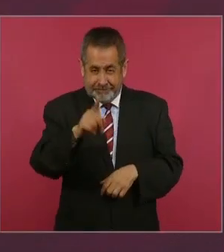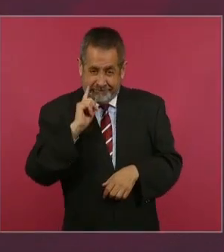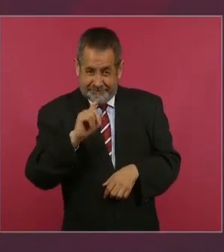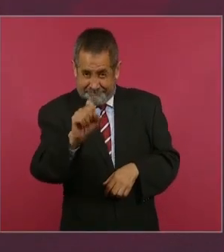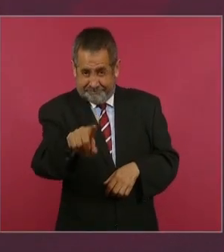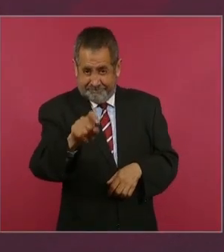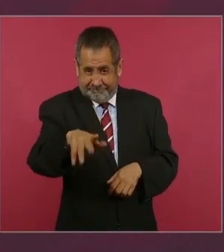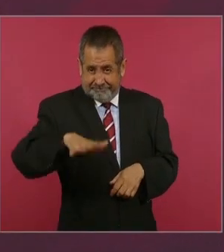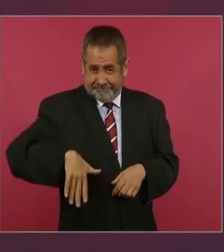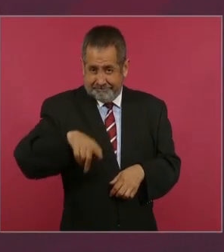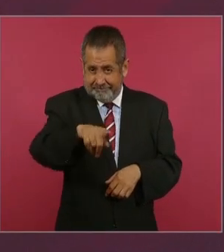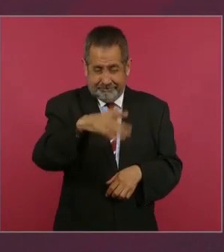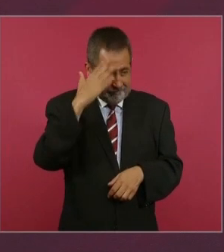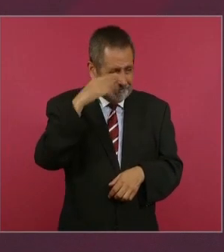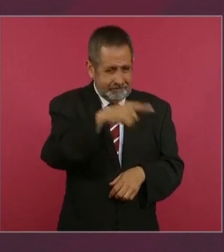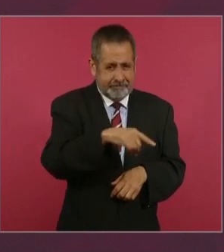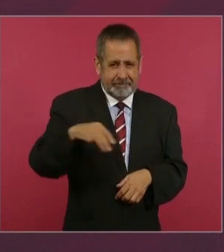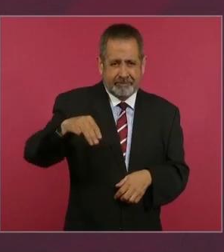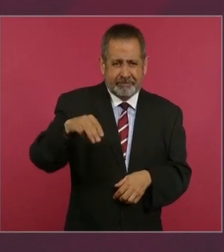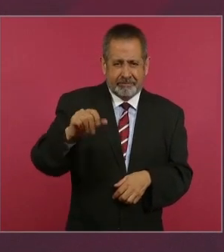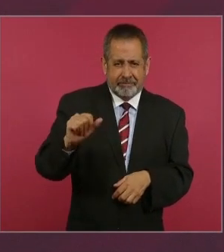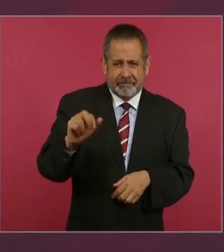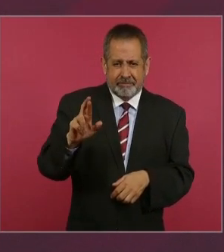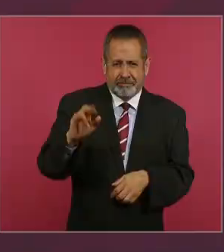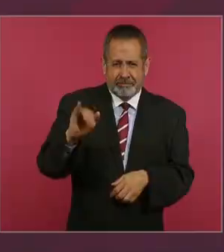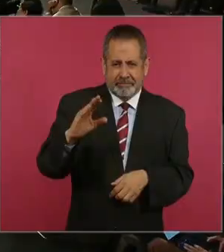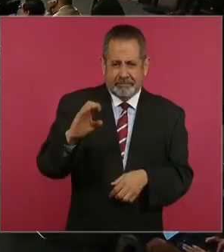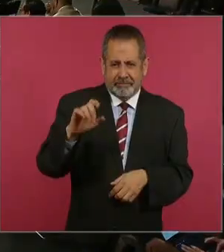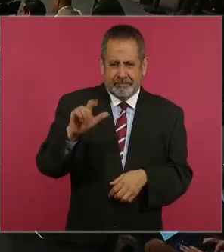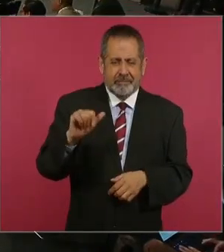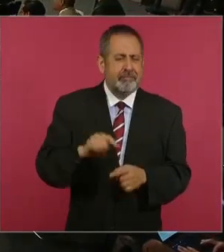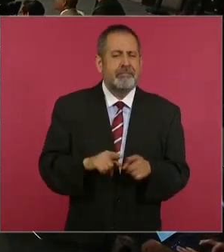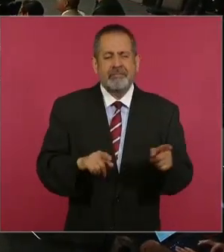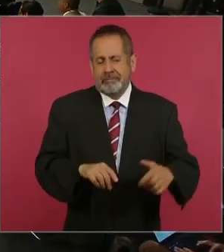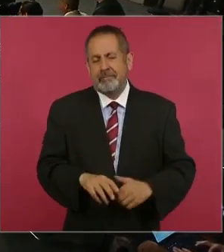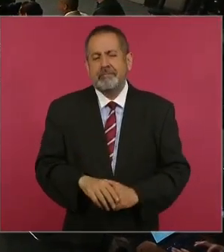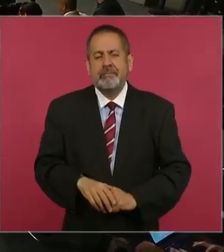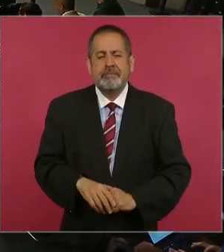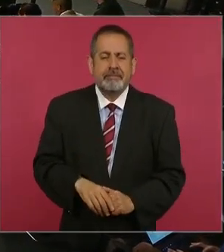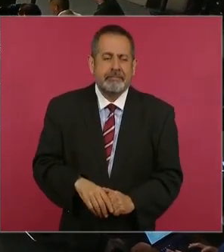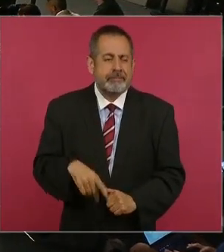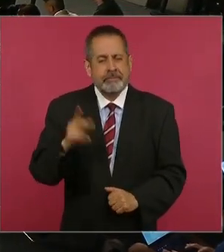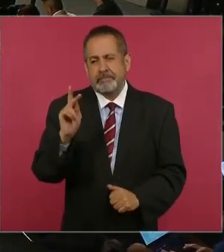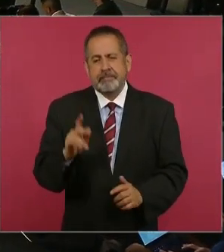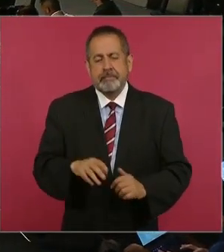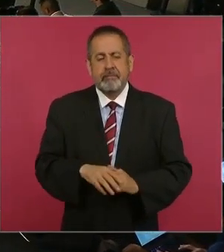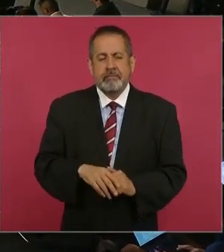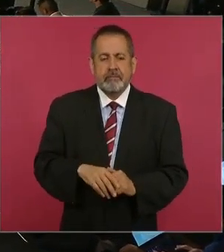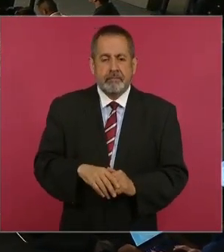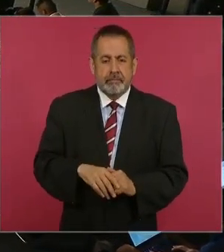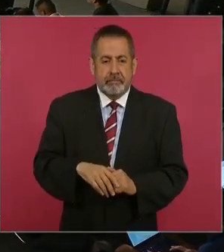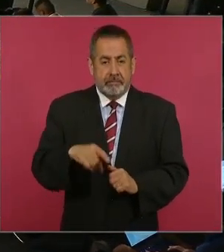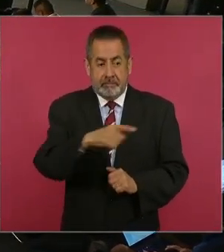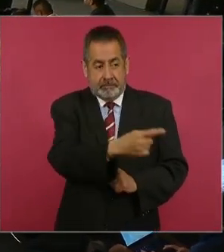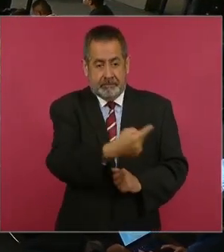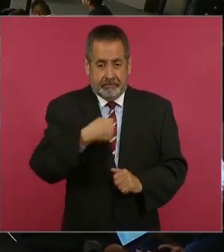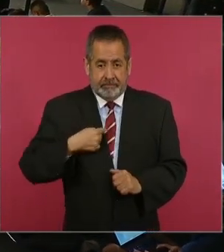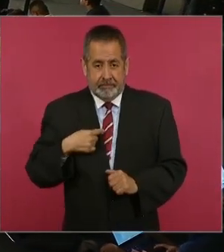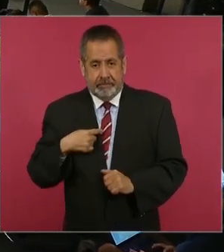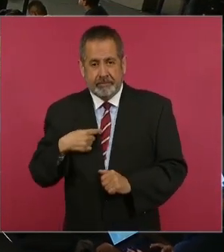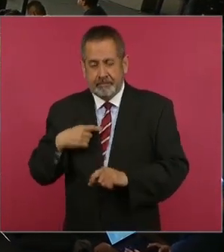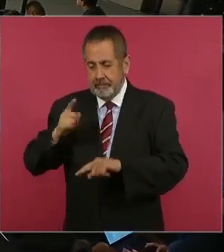señora así Maricela Maricela pero en el caso del desafuero